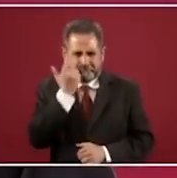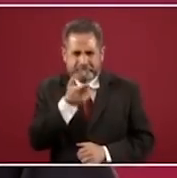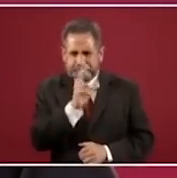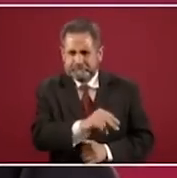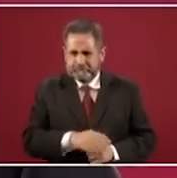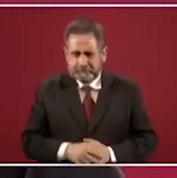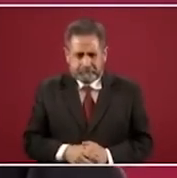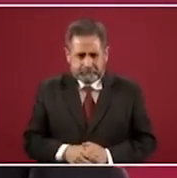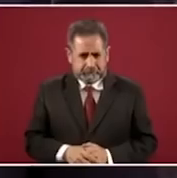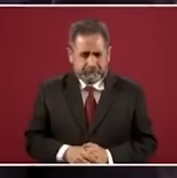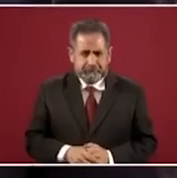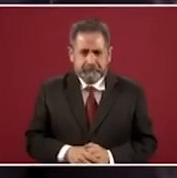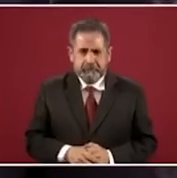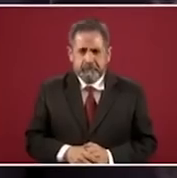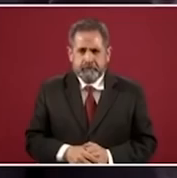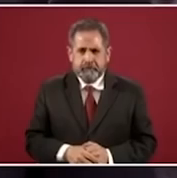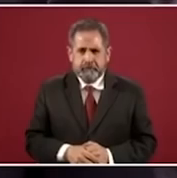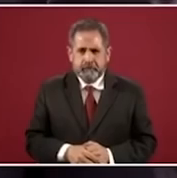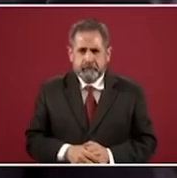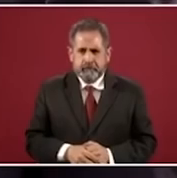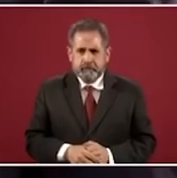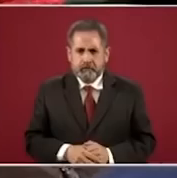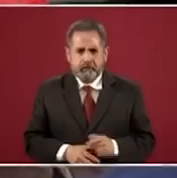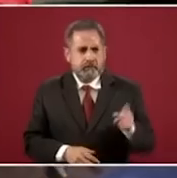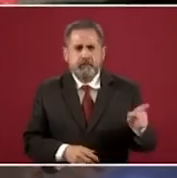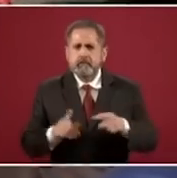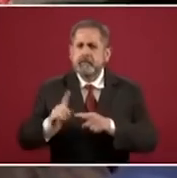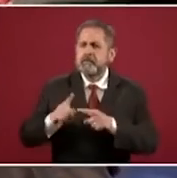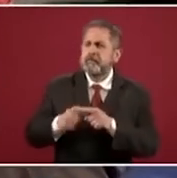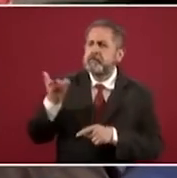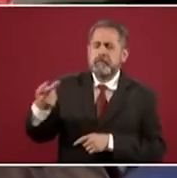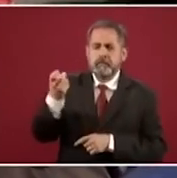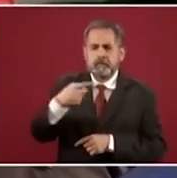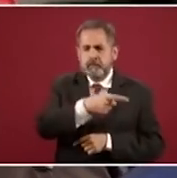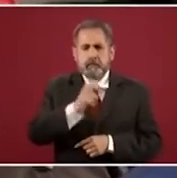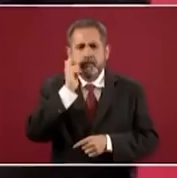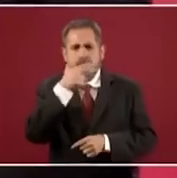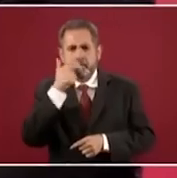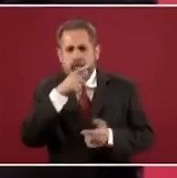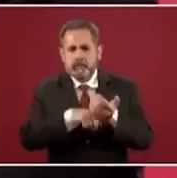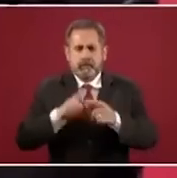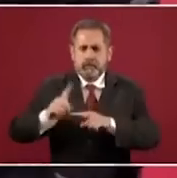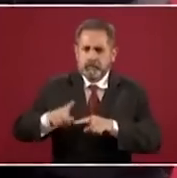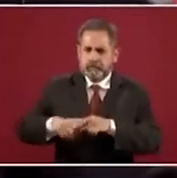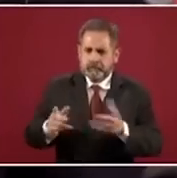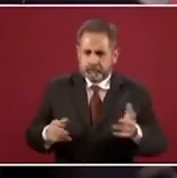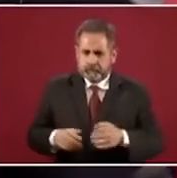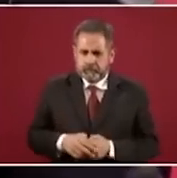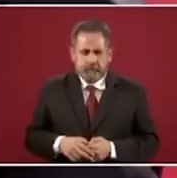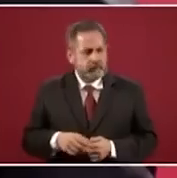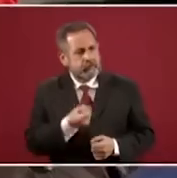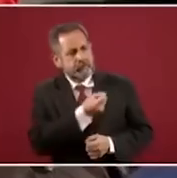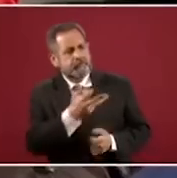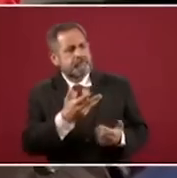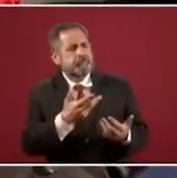Entonces, ¿es el Yaco? ¿Eh? ¿Es el Yaco? ¿Quién lo pidió? ¿Quién pidió eso? De Chihuahua. ¿Pero quién, señor presidente? Productores.